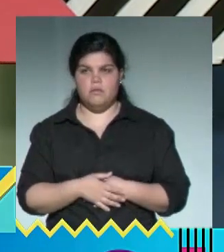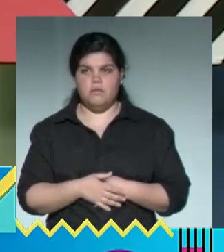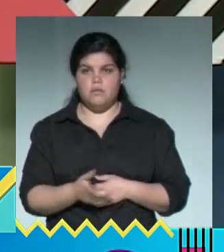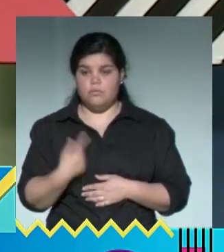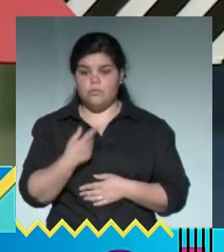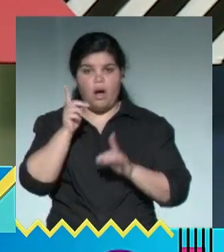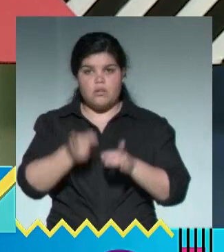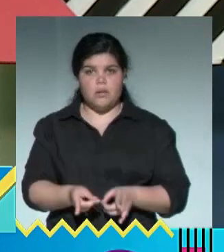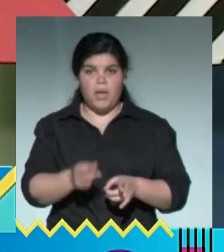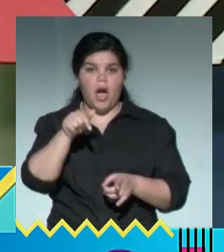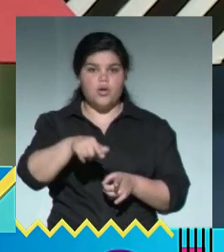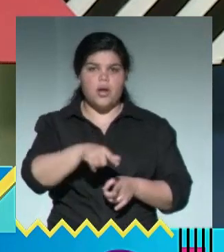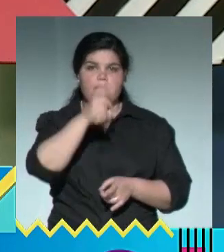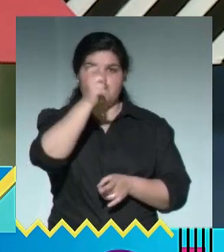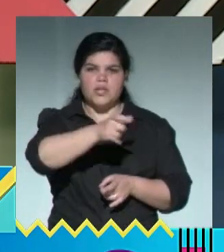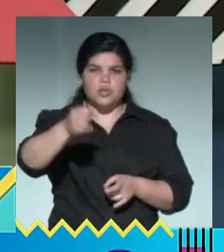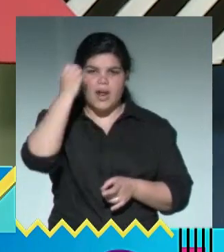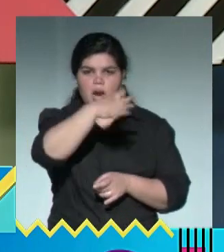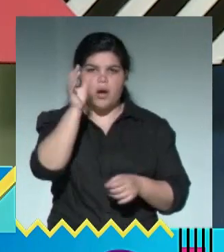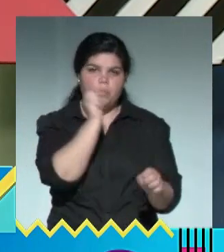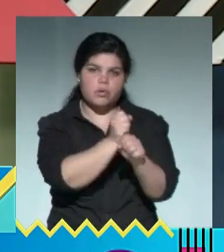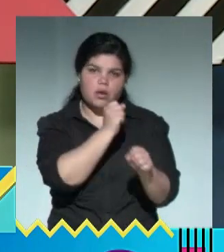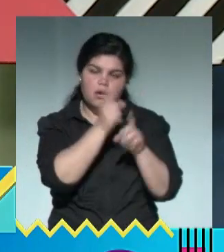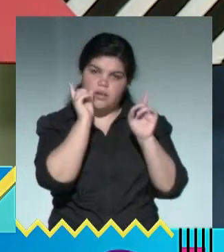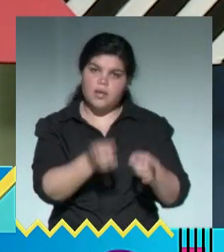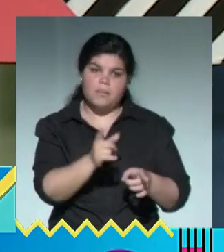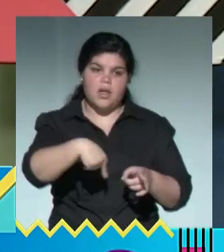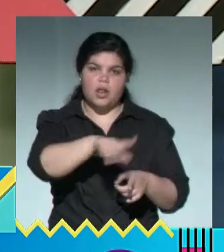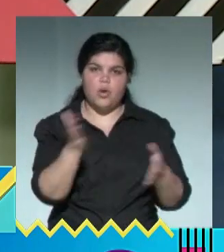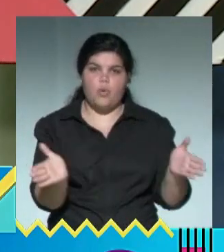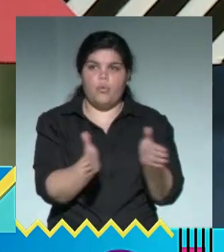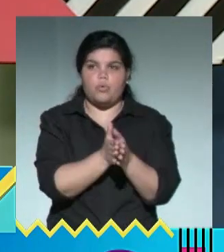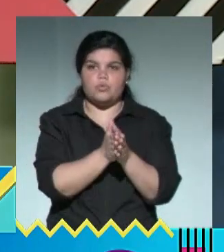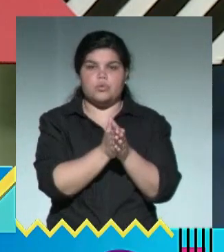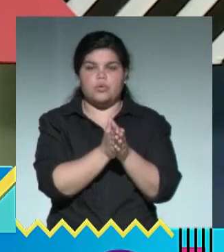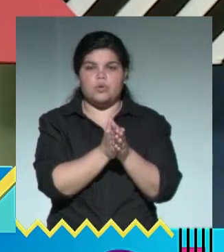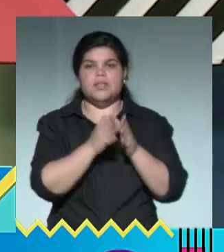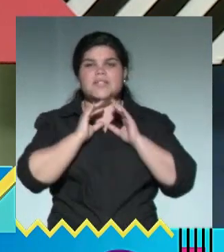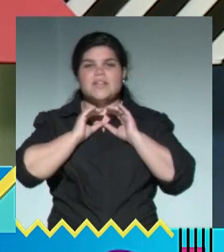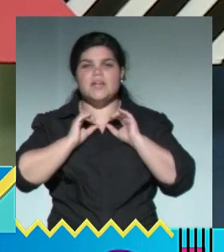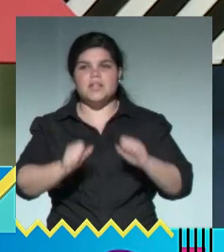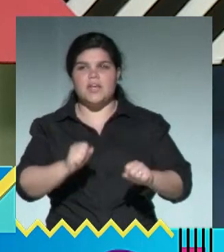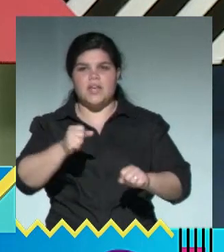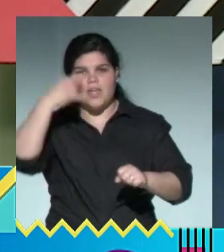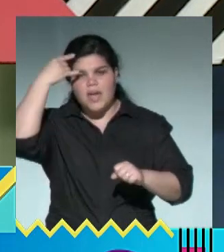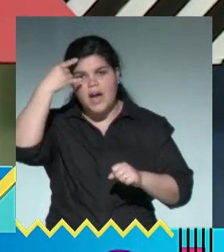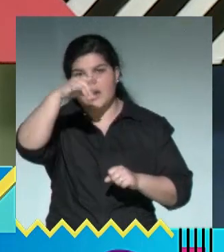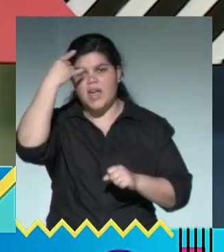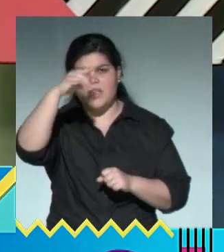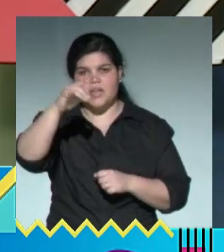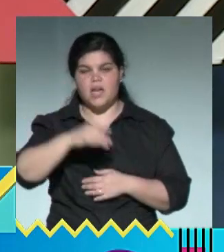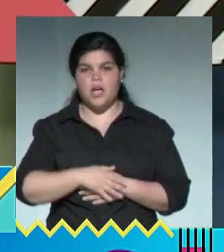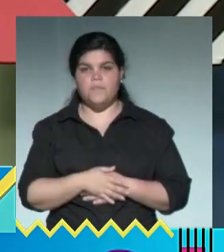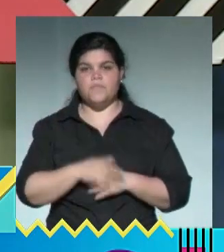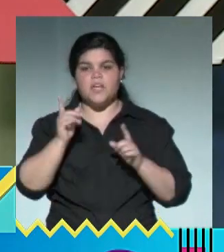hecho ahora con los productores, con mucha colaboración interinstitucional con la Subsecretaría de Ganadería